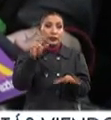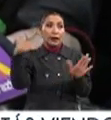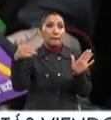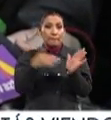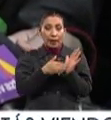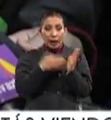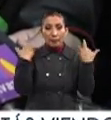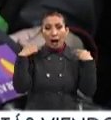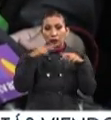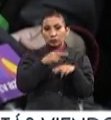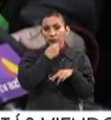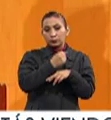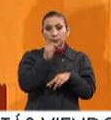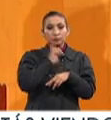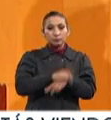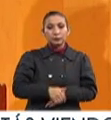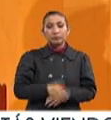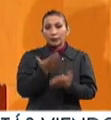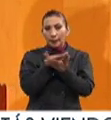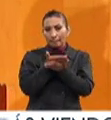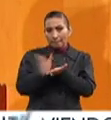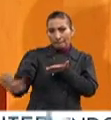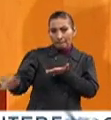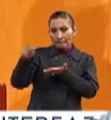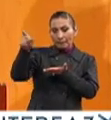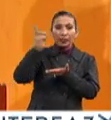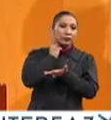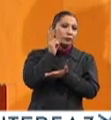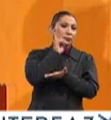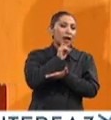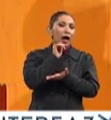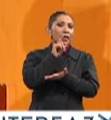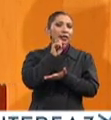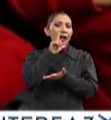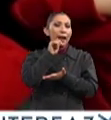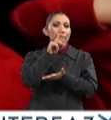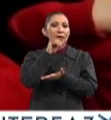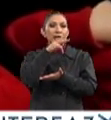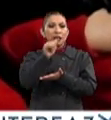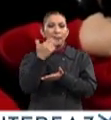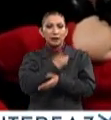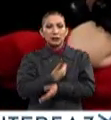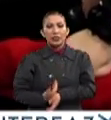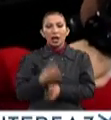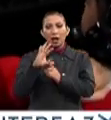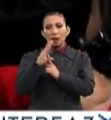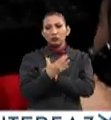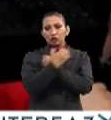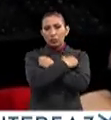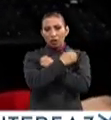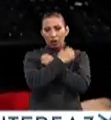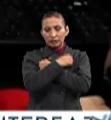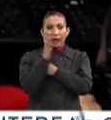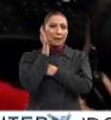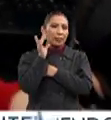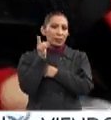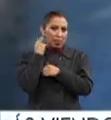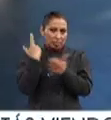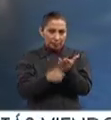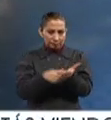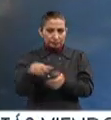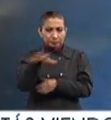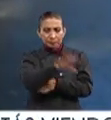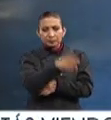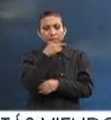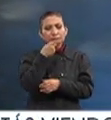80.000 maestras y maestros. Por su parte, la diputada Adela Piña, presidenta de la Comisión de Educación de la Cámara de